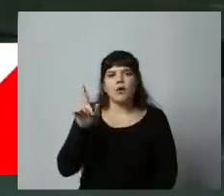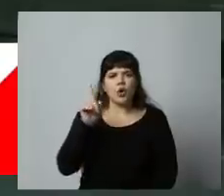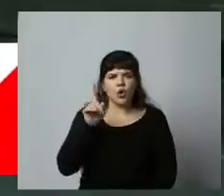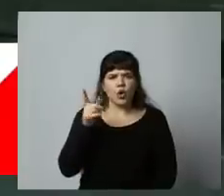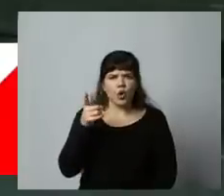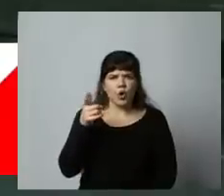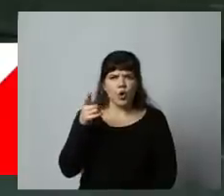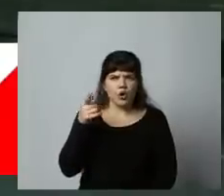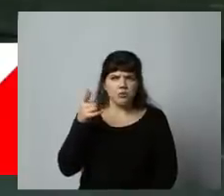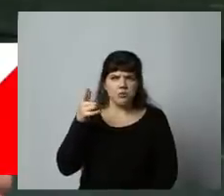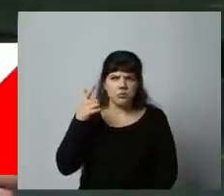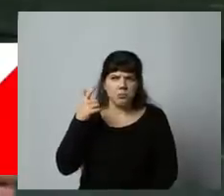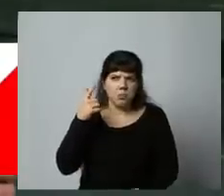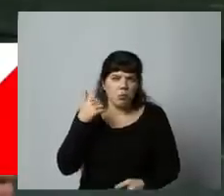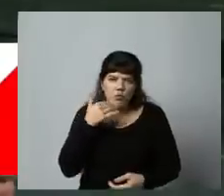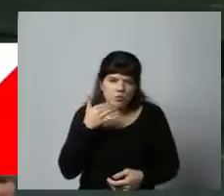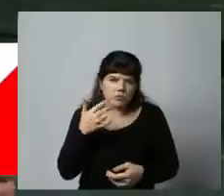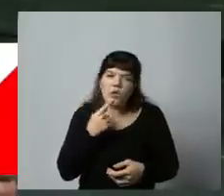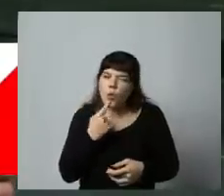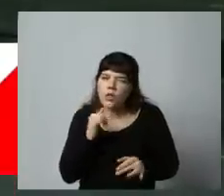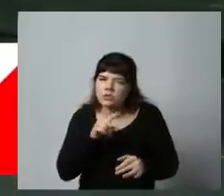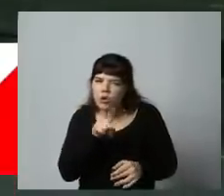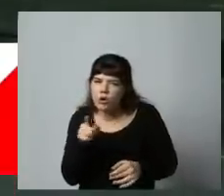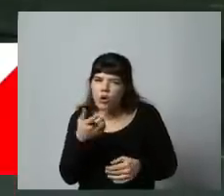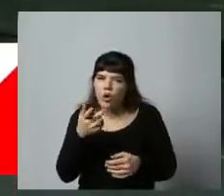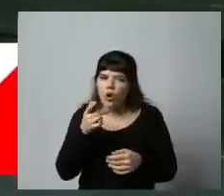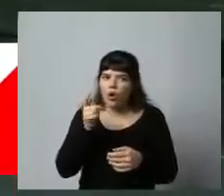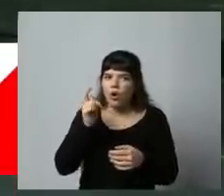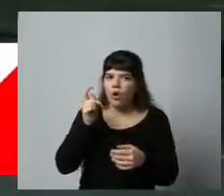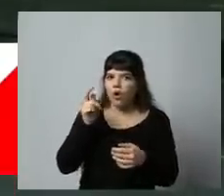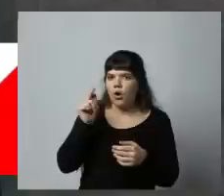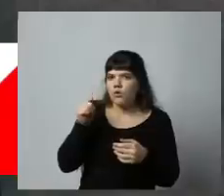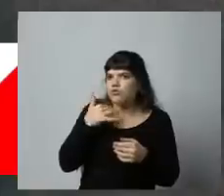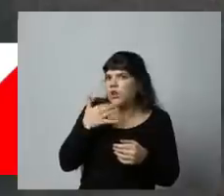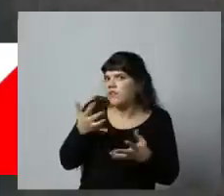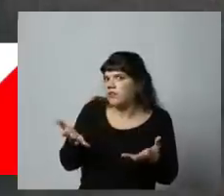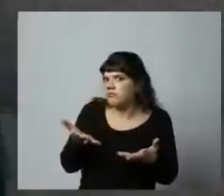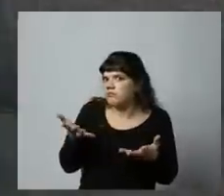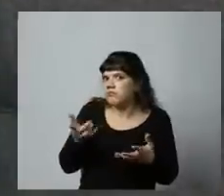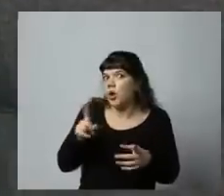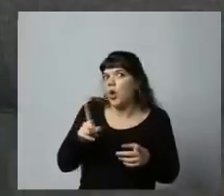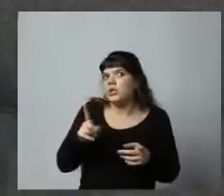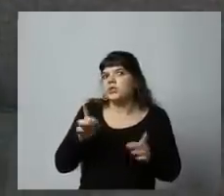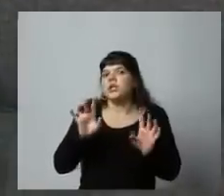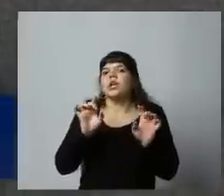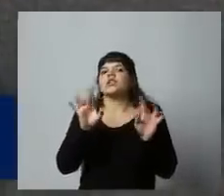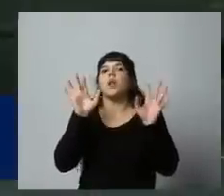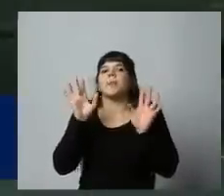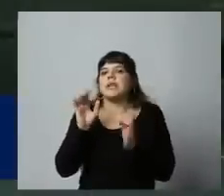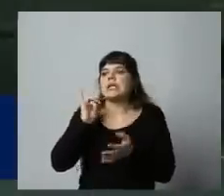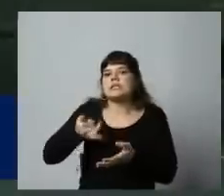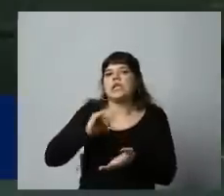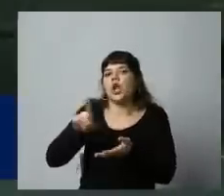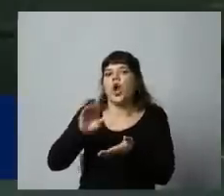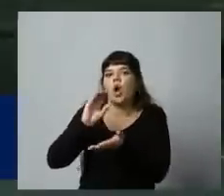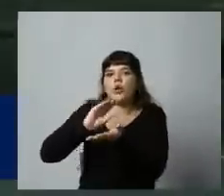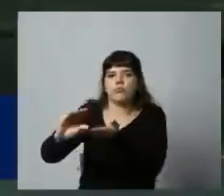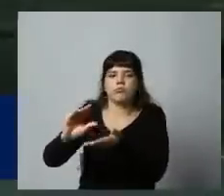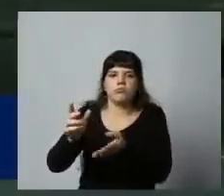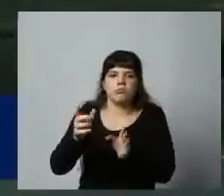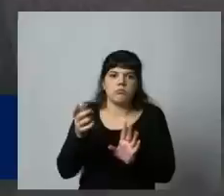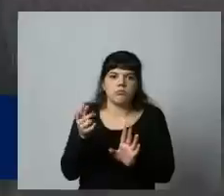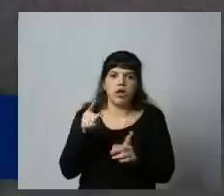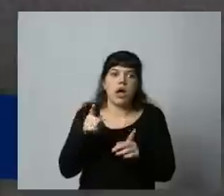autorizado ese crédito excepcional digamos no es excepcional verdad es la ampliación que